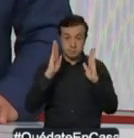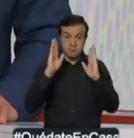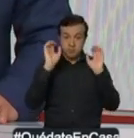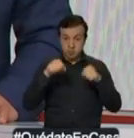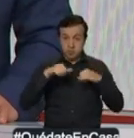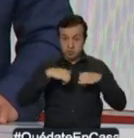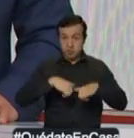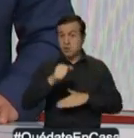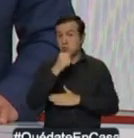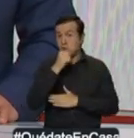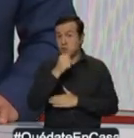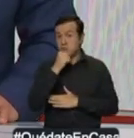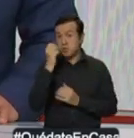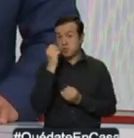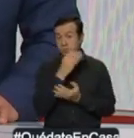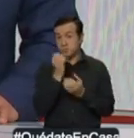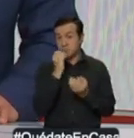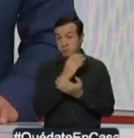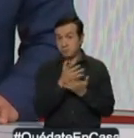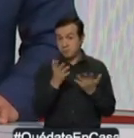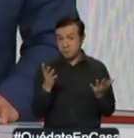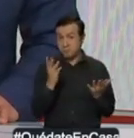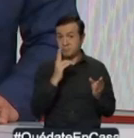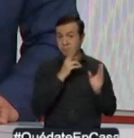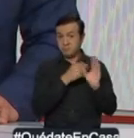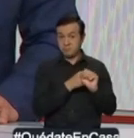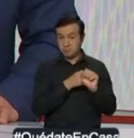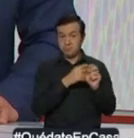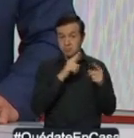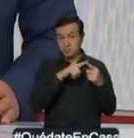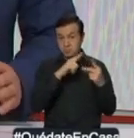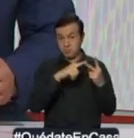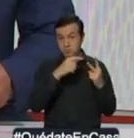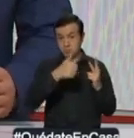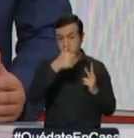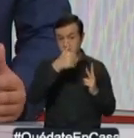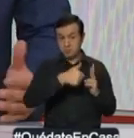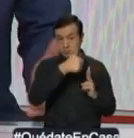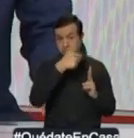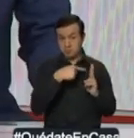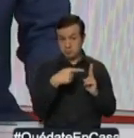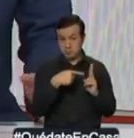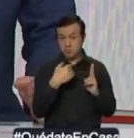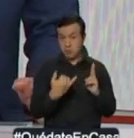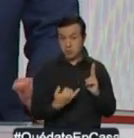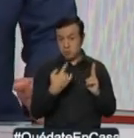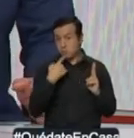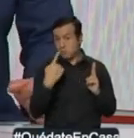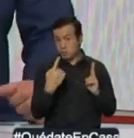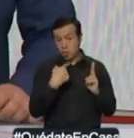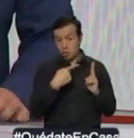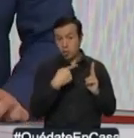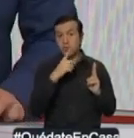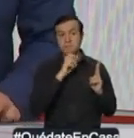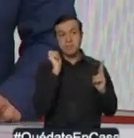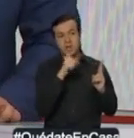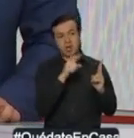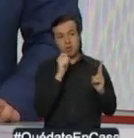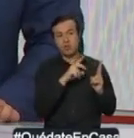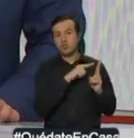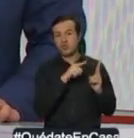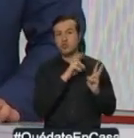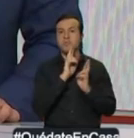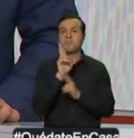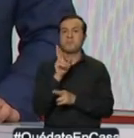parte de la rueda de prensa virtual en la que también participarán las autoridades que intervinieron en este espacio para contestar